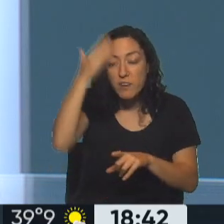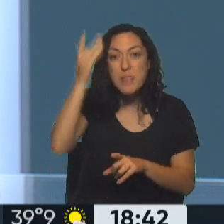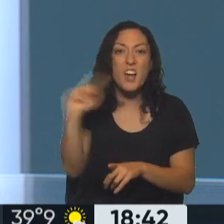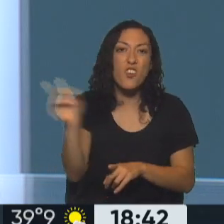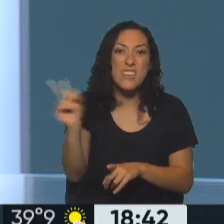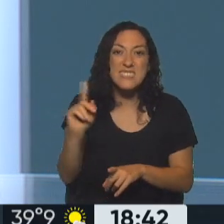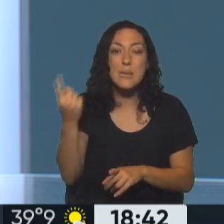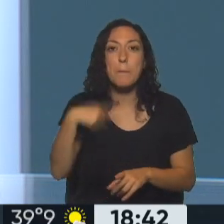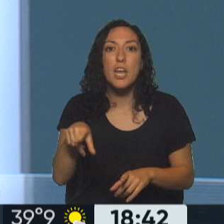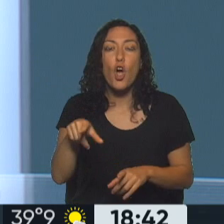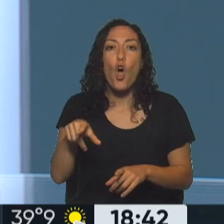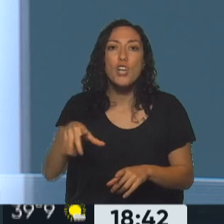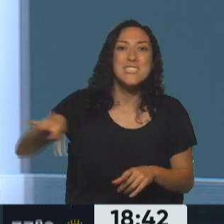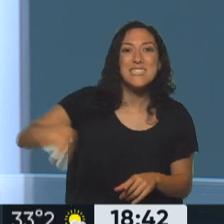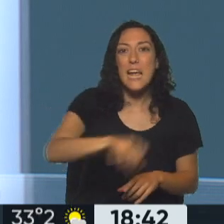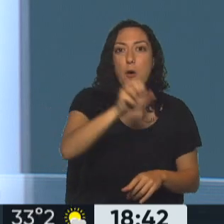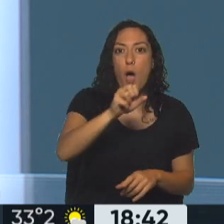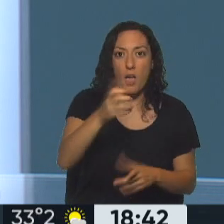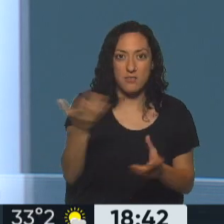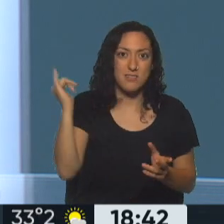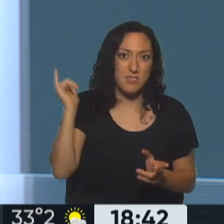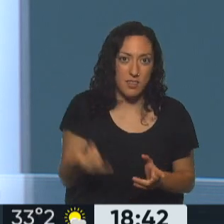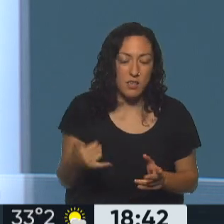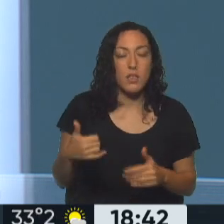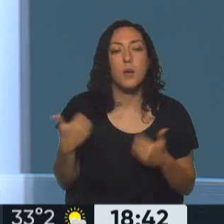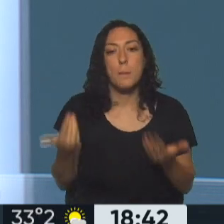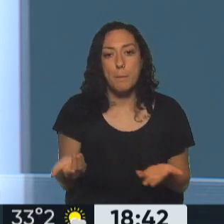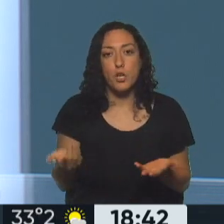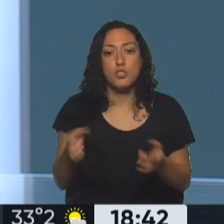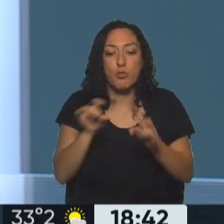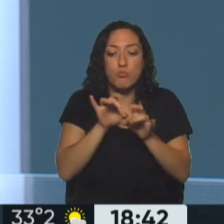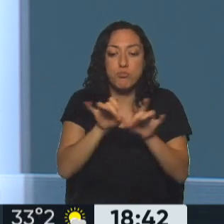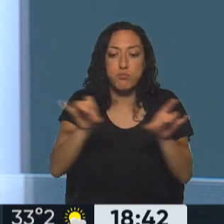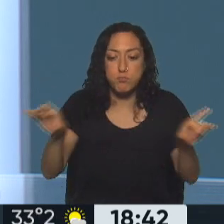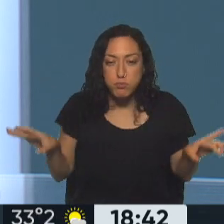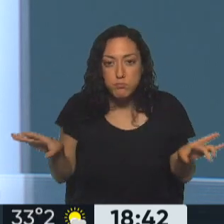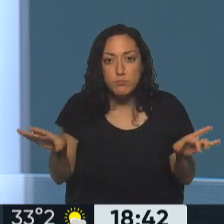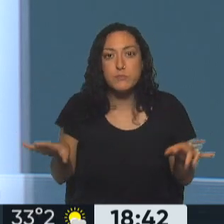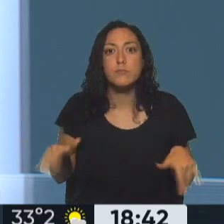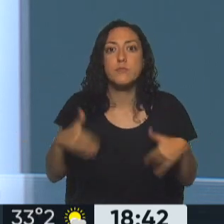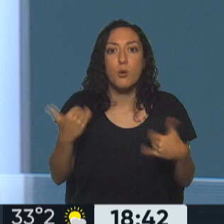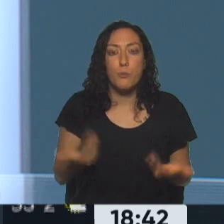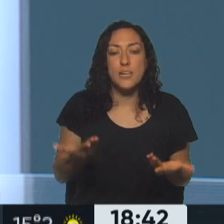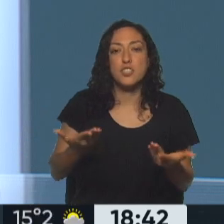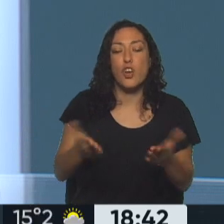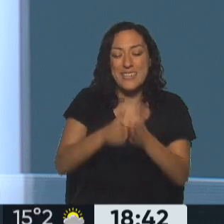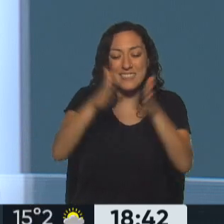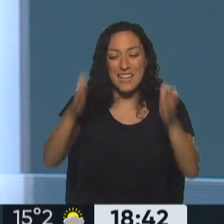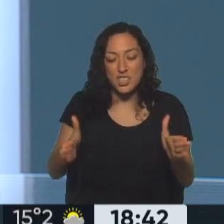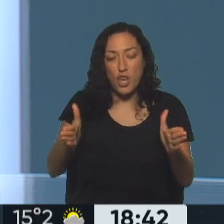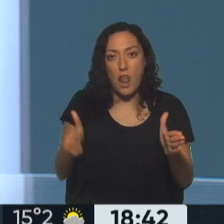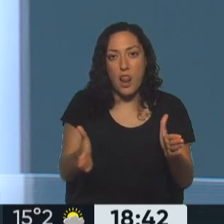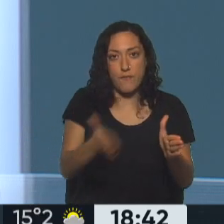lleva de una persona a otra va a ir como va a seguir y está es una enfermedad estacional cuando